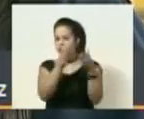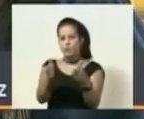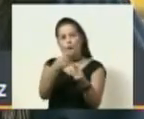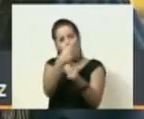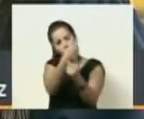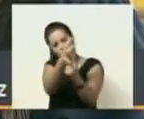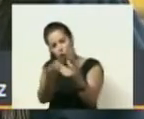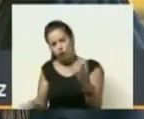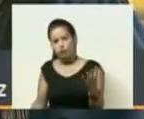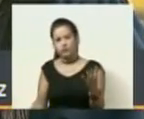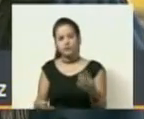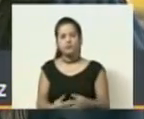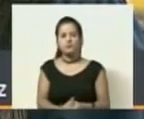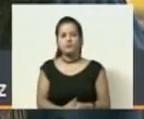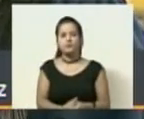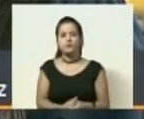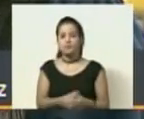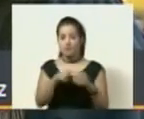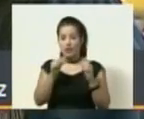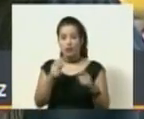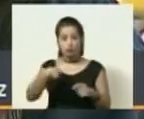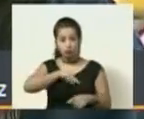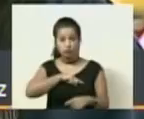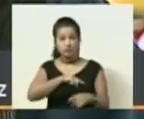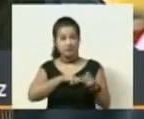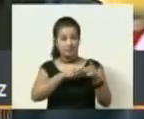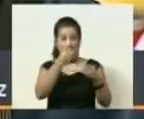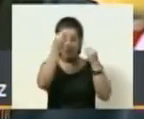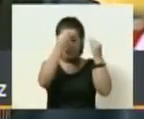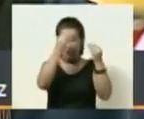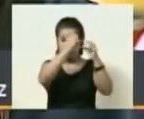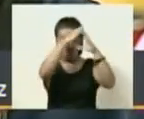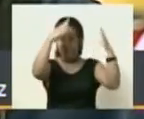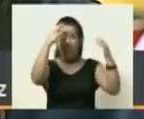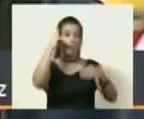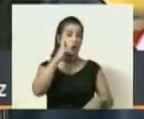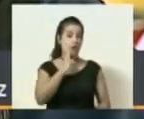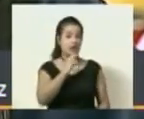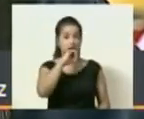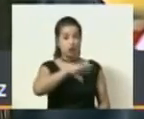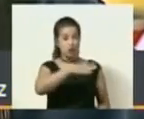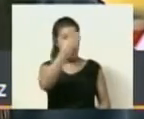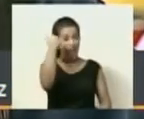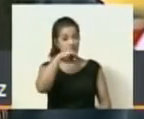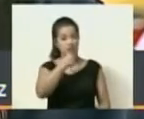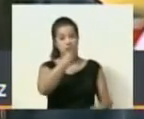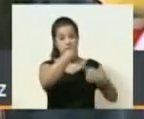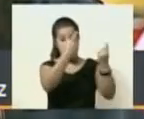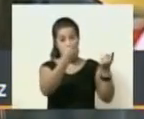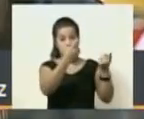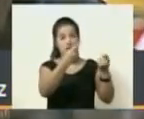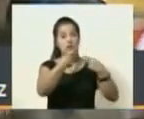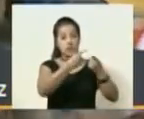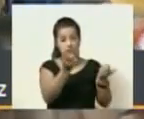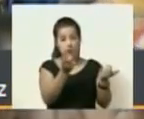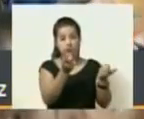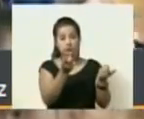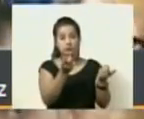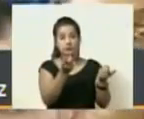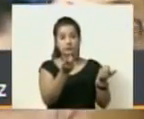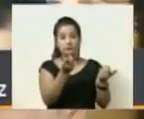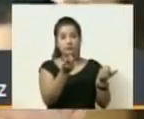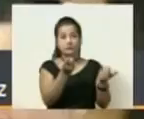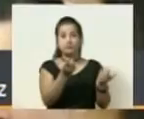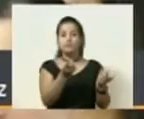capital, haciendo letra viva del pensamiento del libertador Simón Bolívar, cuando señaló que